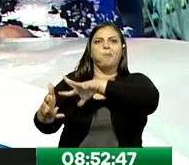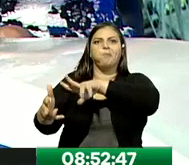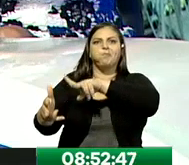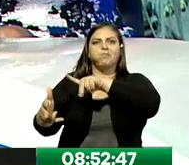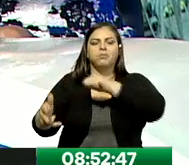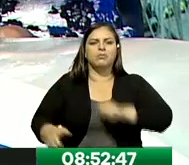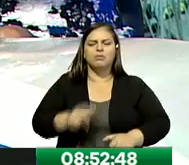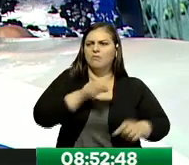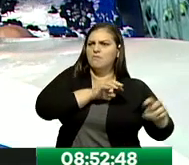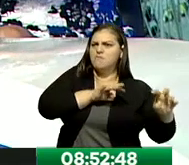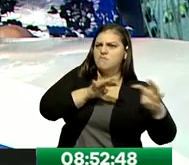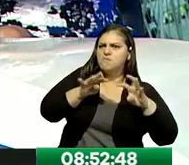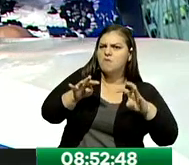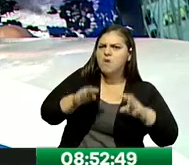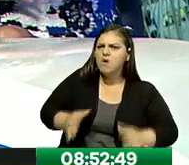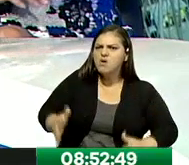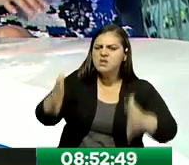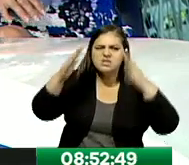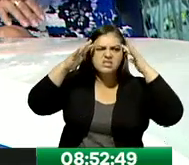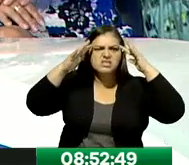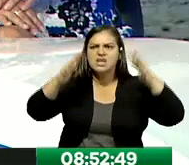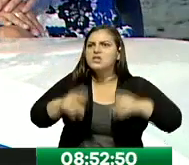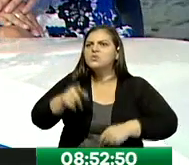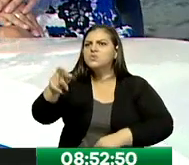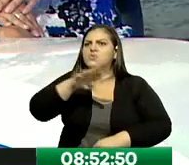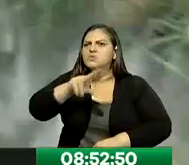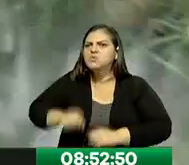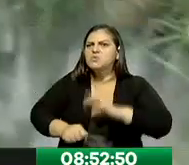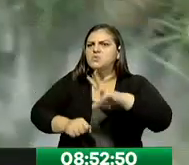airados moradores incluso quemaron un vehículo.